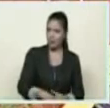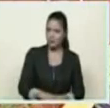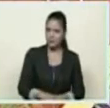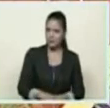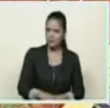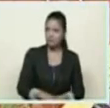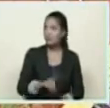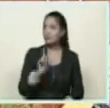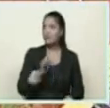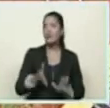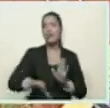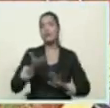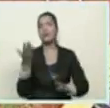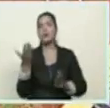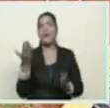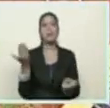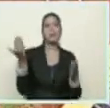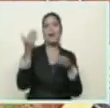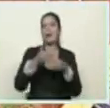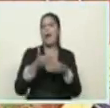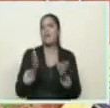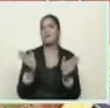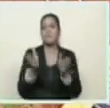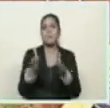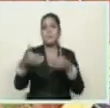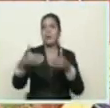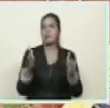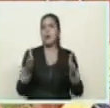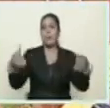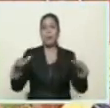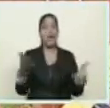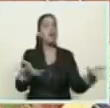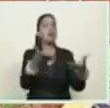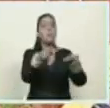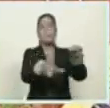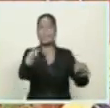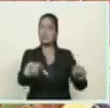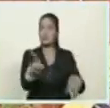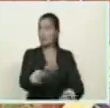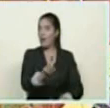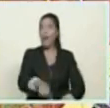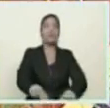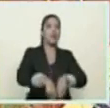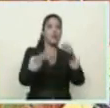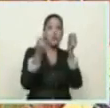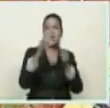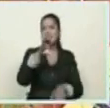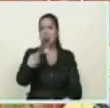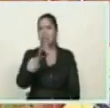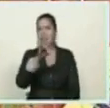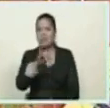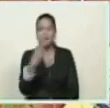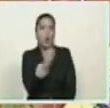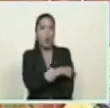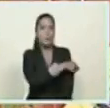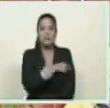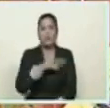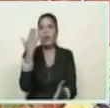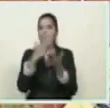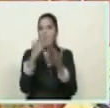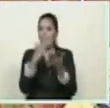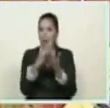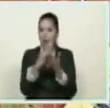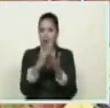no nos fuimos a un gran caso no nos fuimos a quemar gente no nos fuimos a destruir sede y hospitales y escuelas